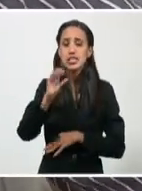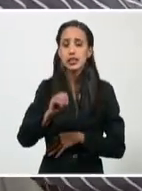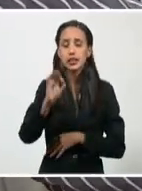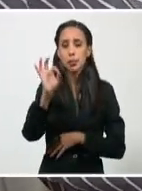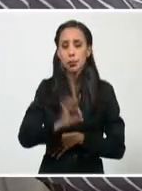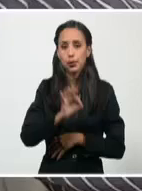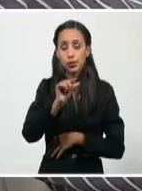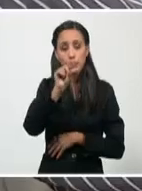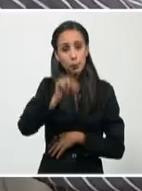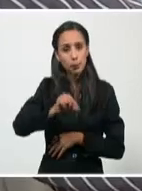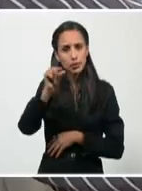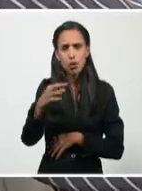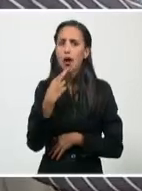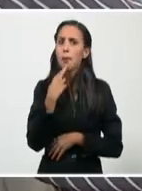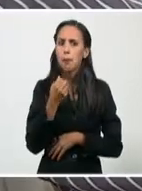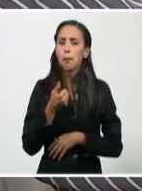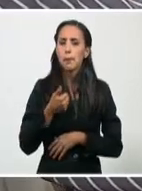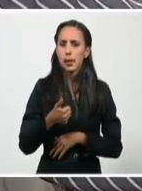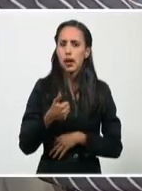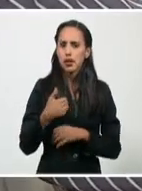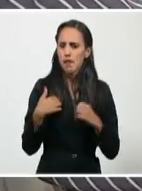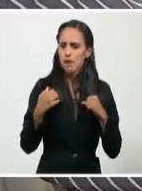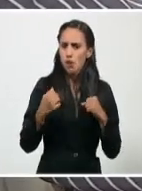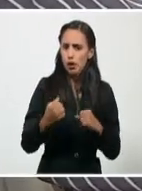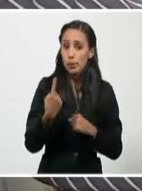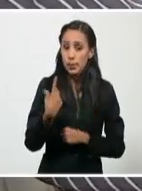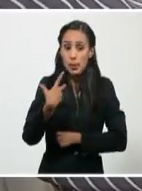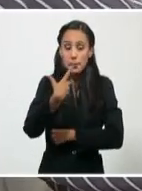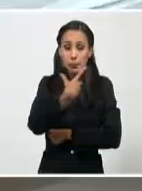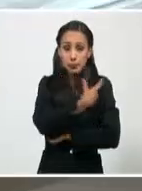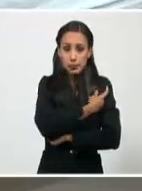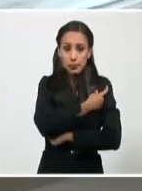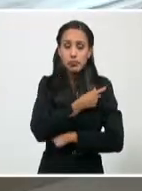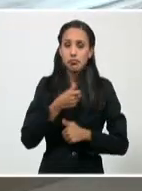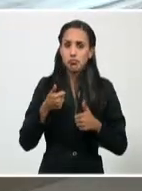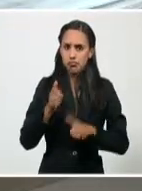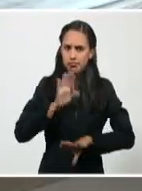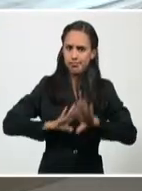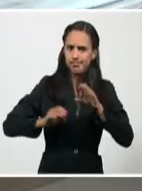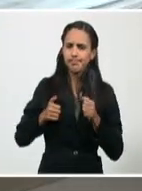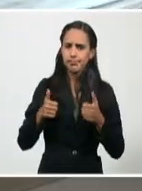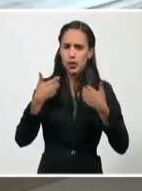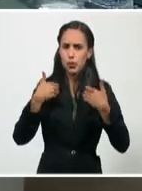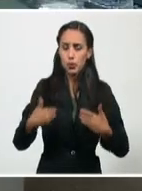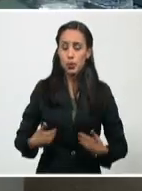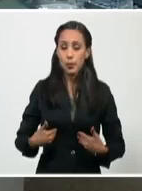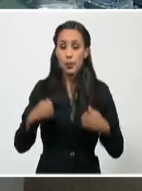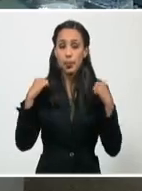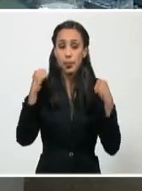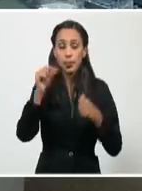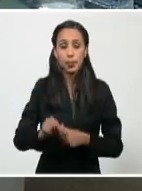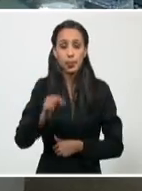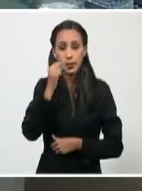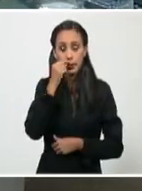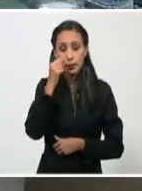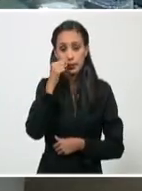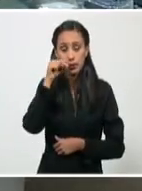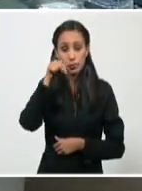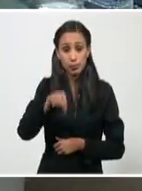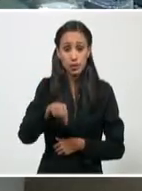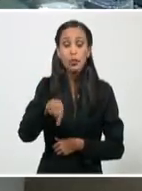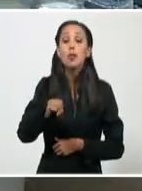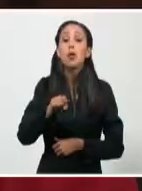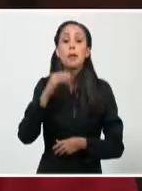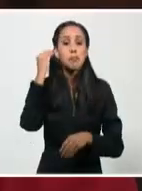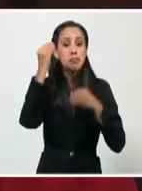de individuos que están respondiendo ya a la primera dosis con título anticuerpo. Según el director del Instituto Finlay de Vacunas, se espera que